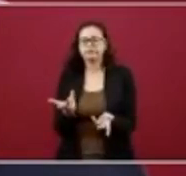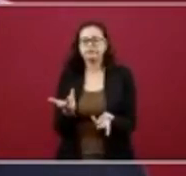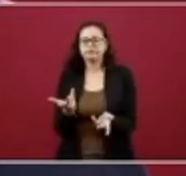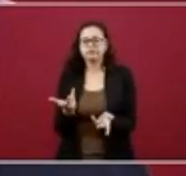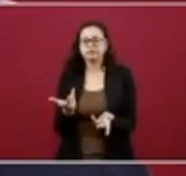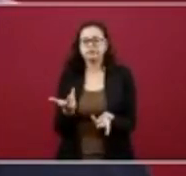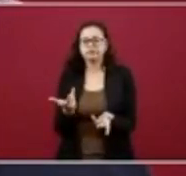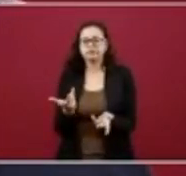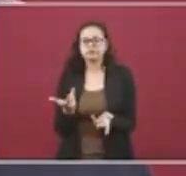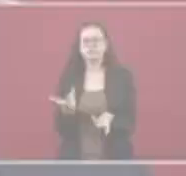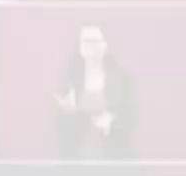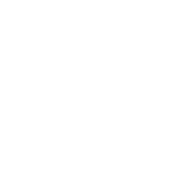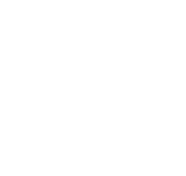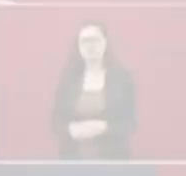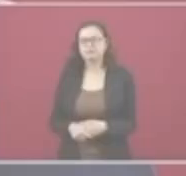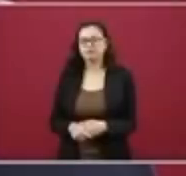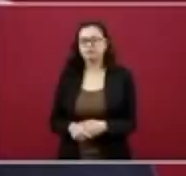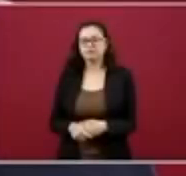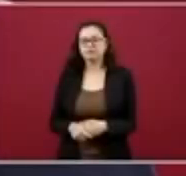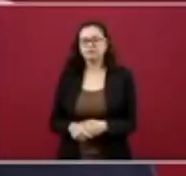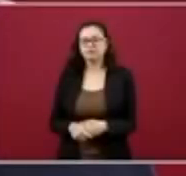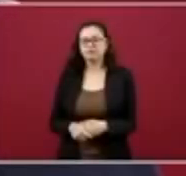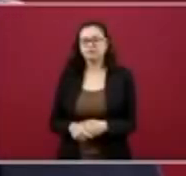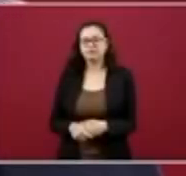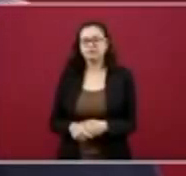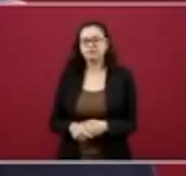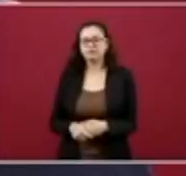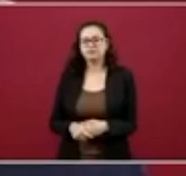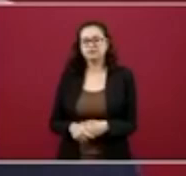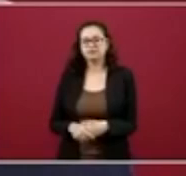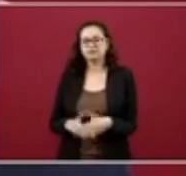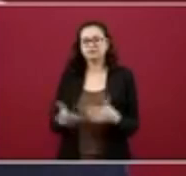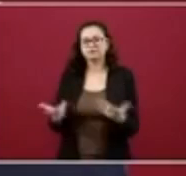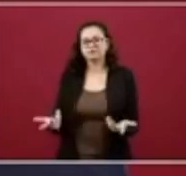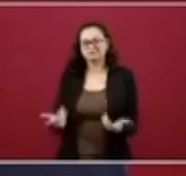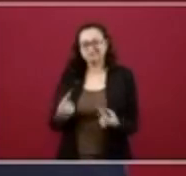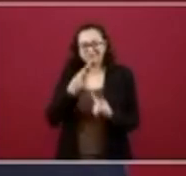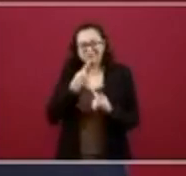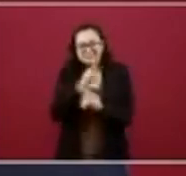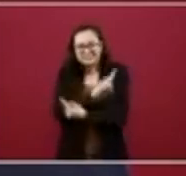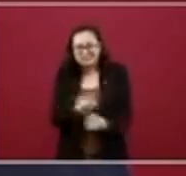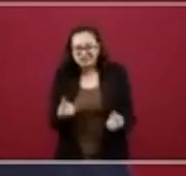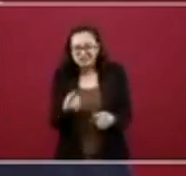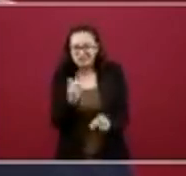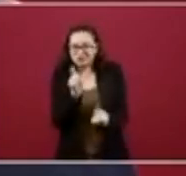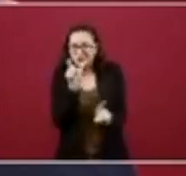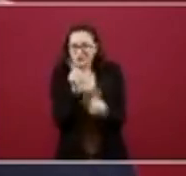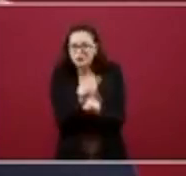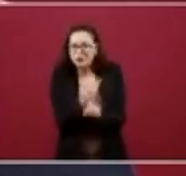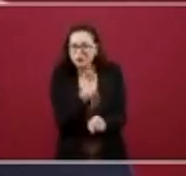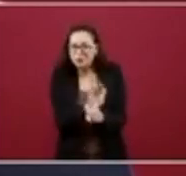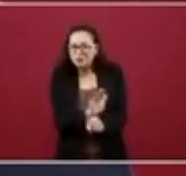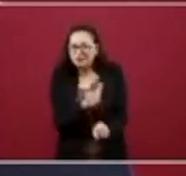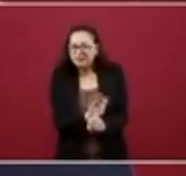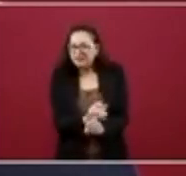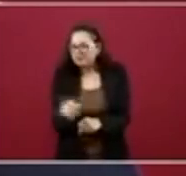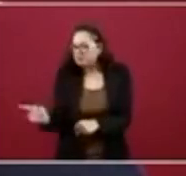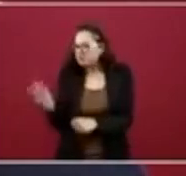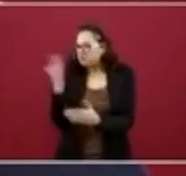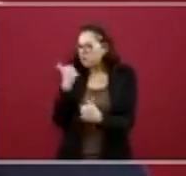hasta falta de permisos. Y estamos hablando de la seguridad de los niños. Pero también